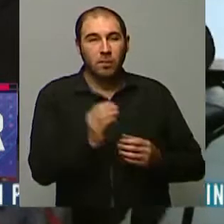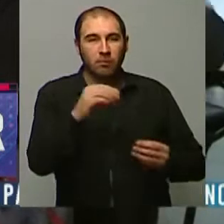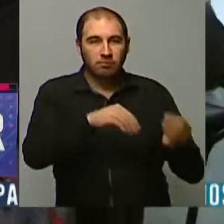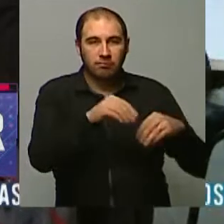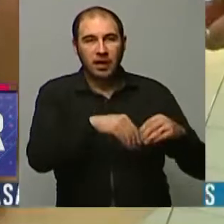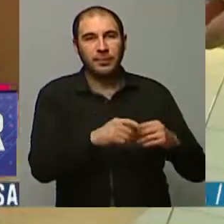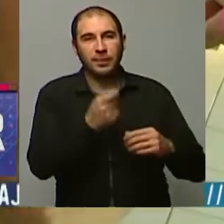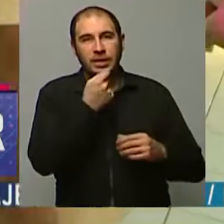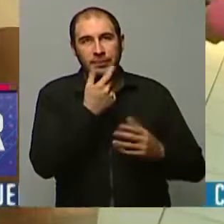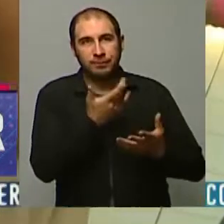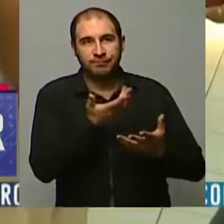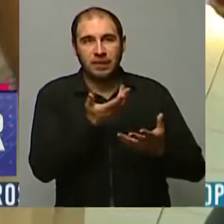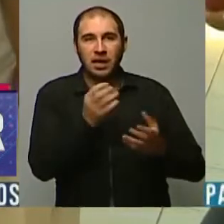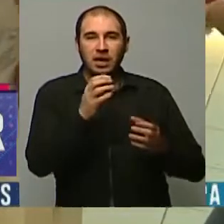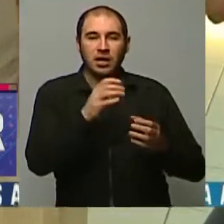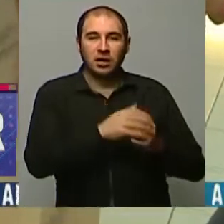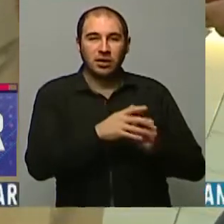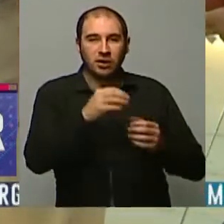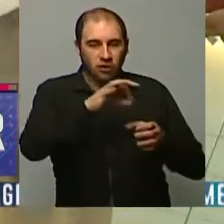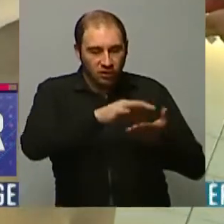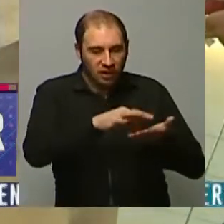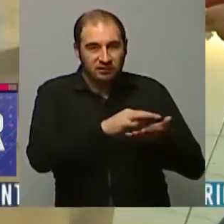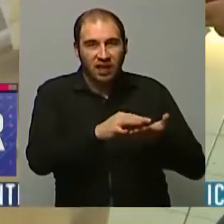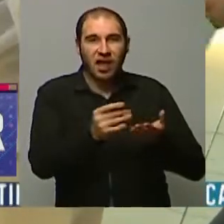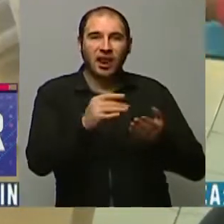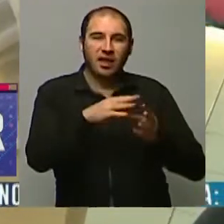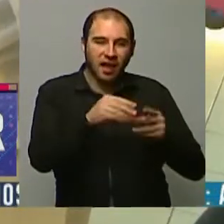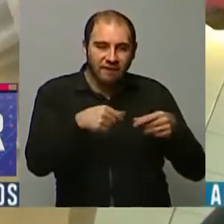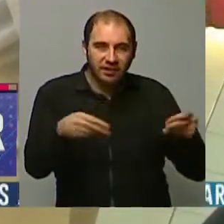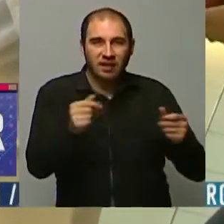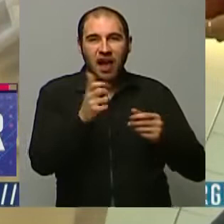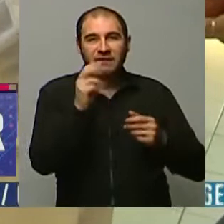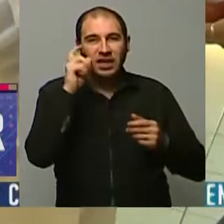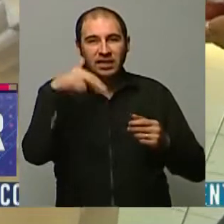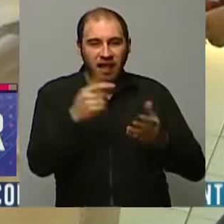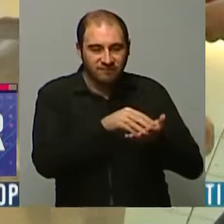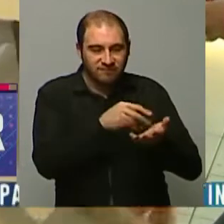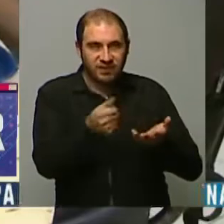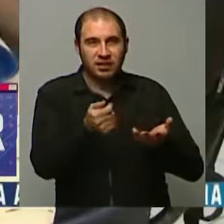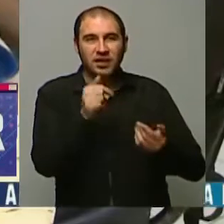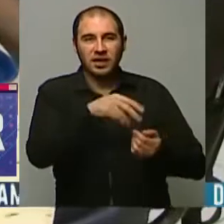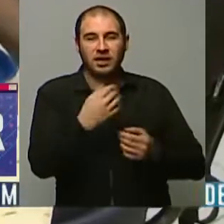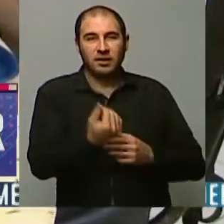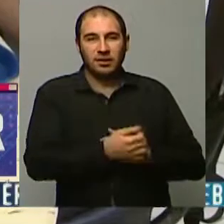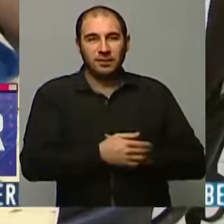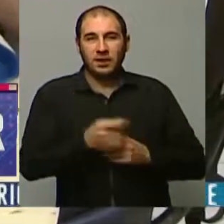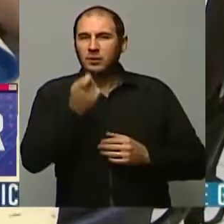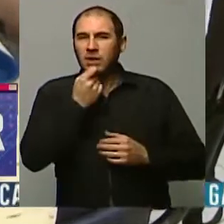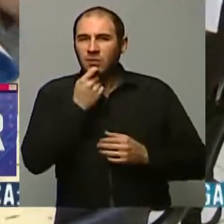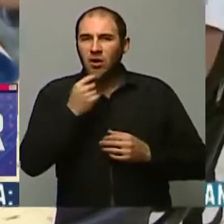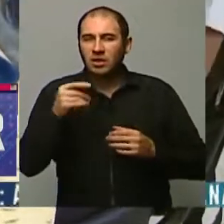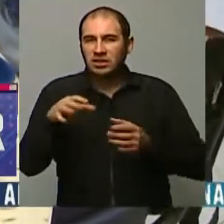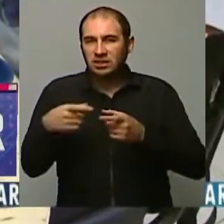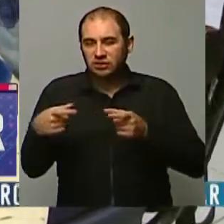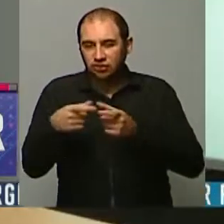poner copos, a los que les podemos poner avena arrollada, que tiene un gran contenido de... Y si queremos una tostada o